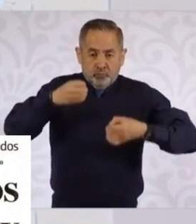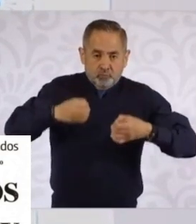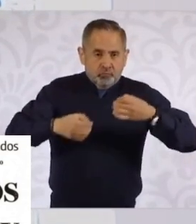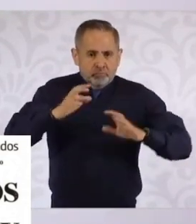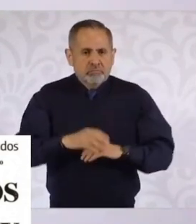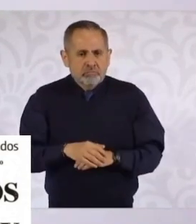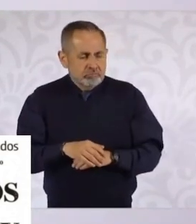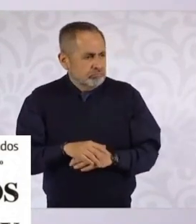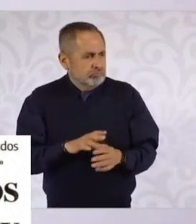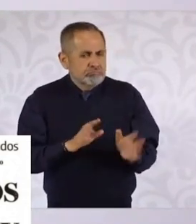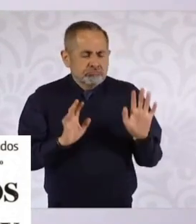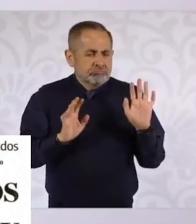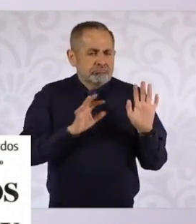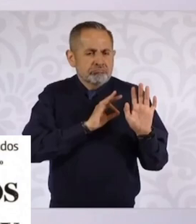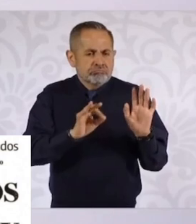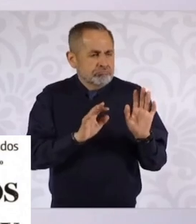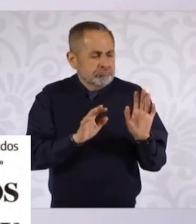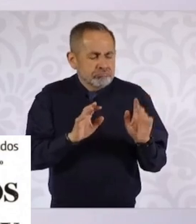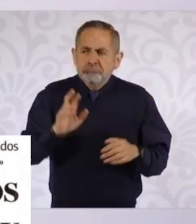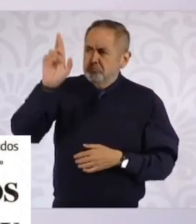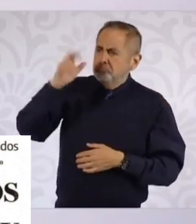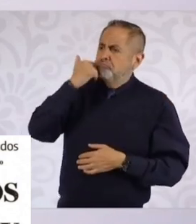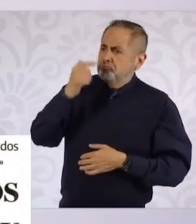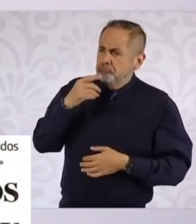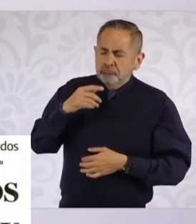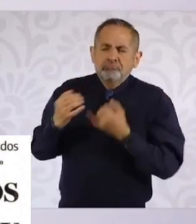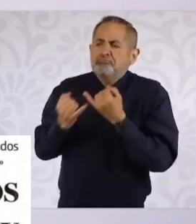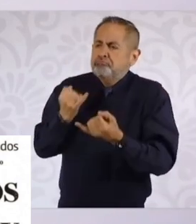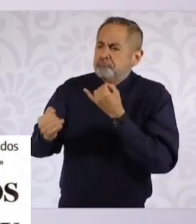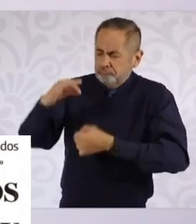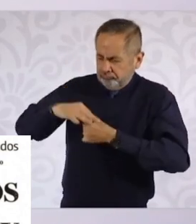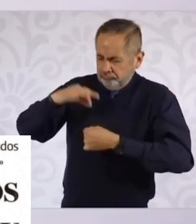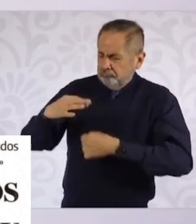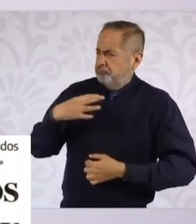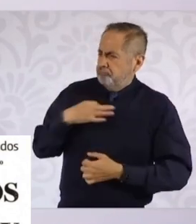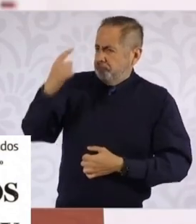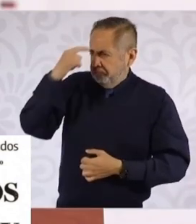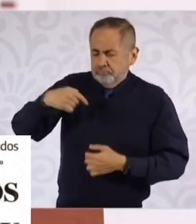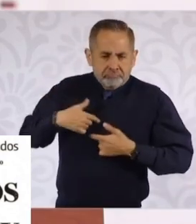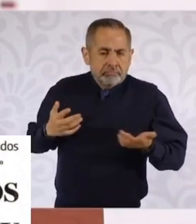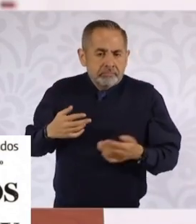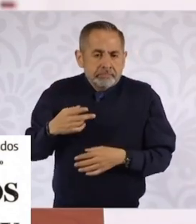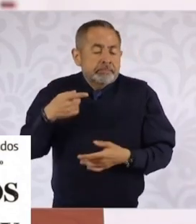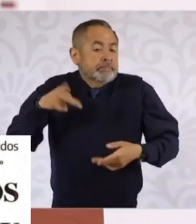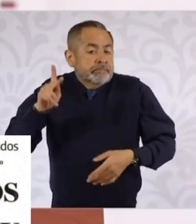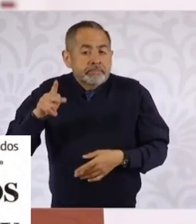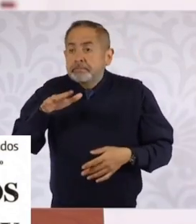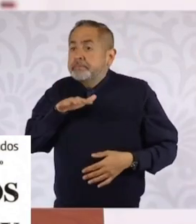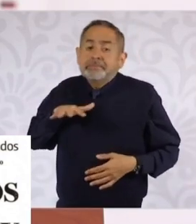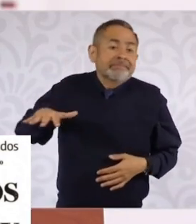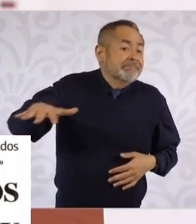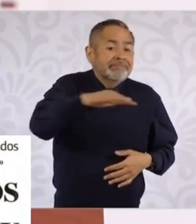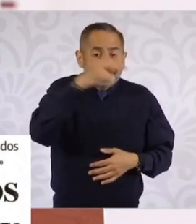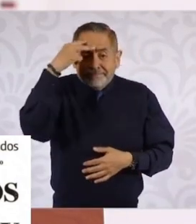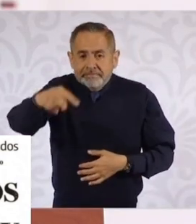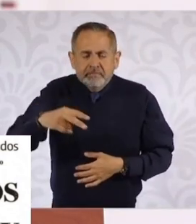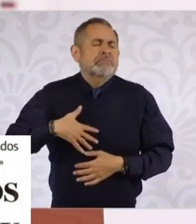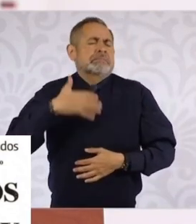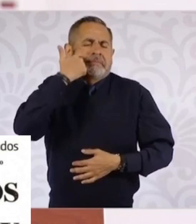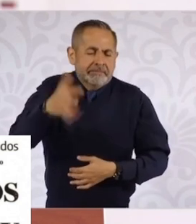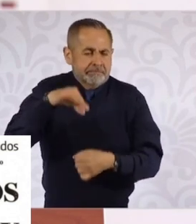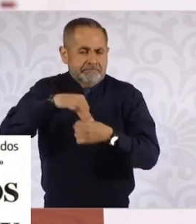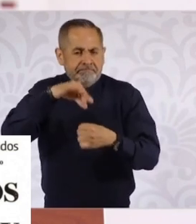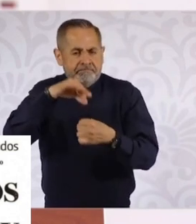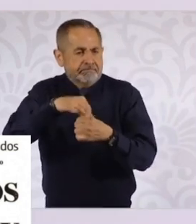pueden participar en el proceso de elección? Pero es una decisión que tomó el pueblo de México. Ahora, las y